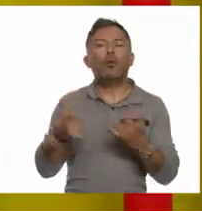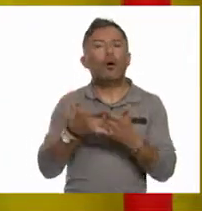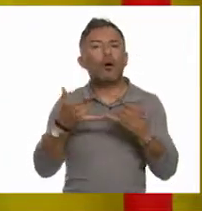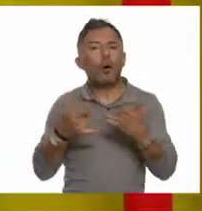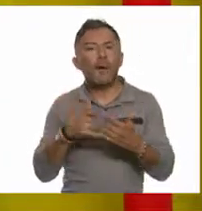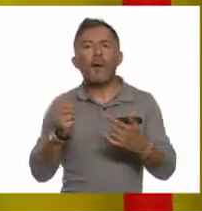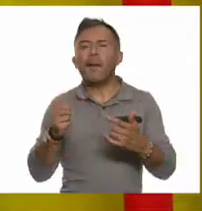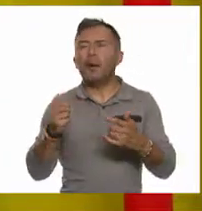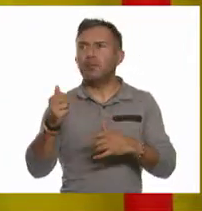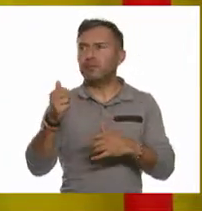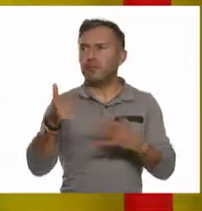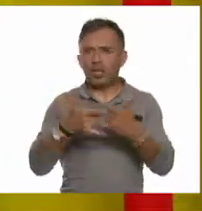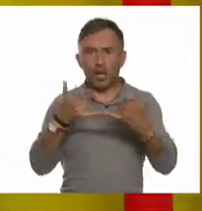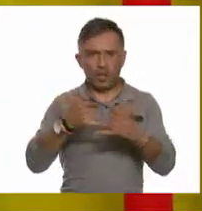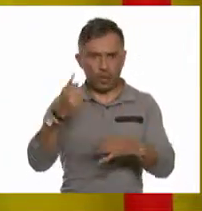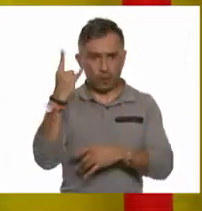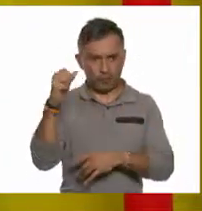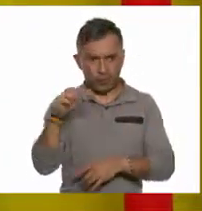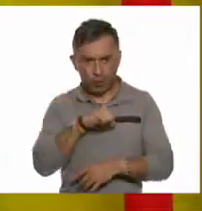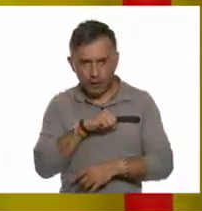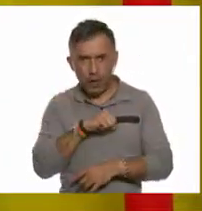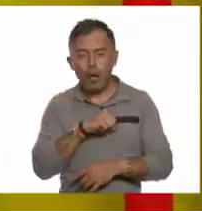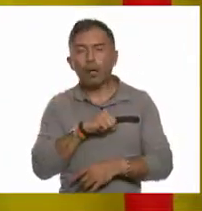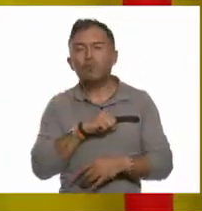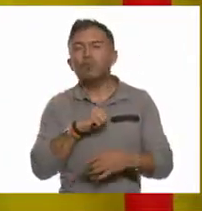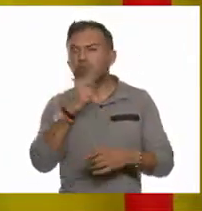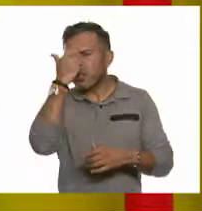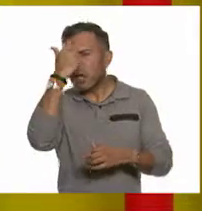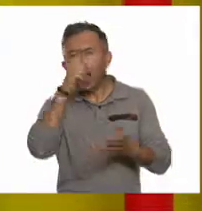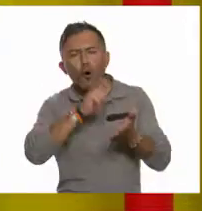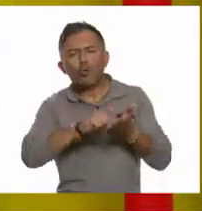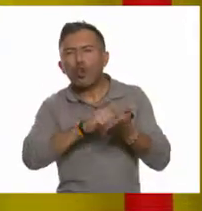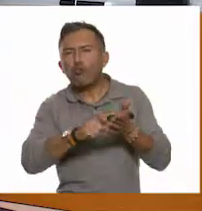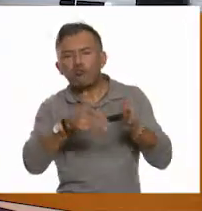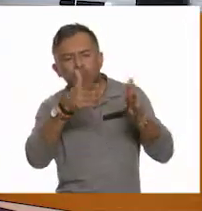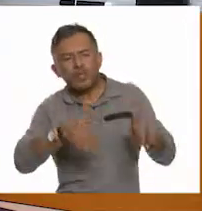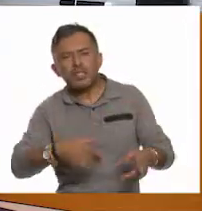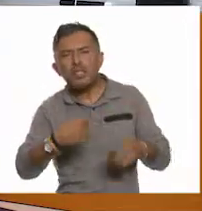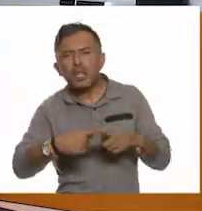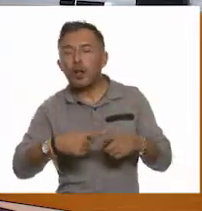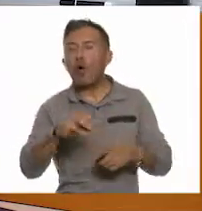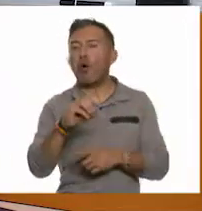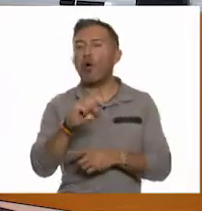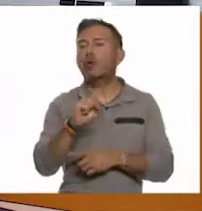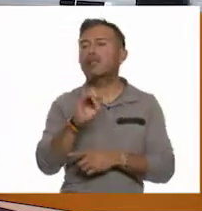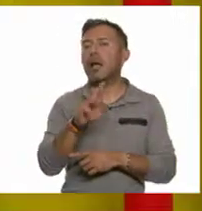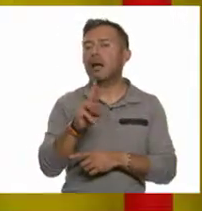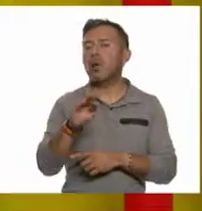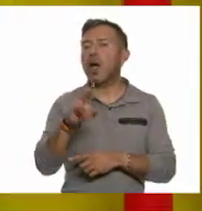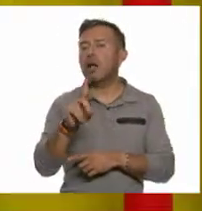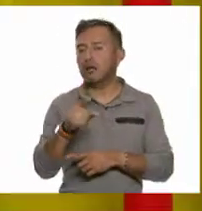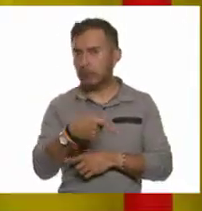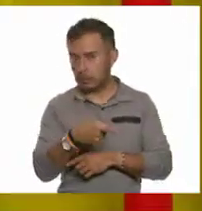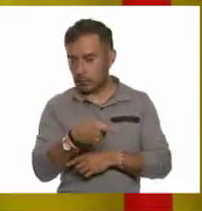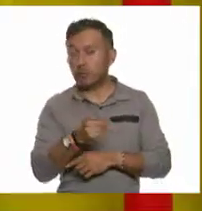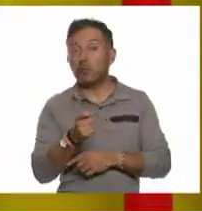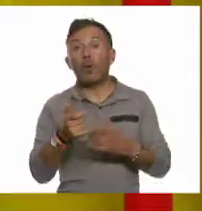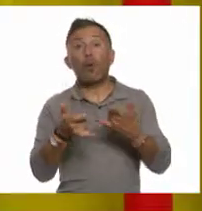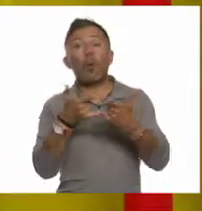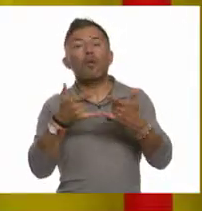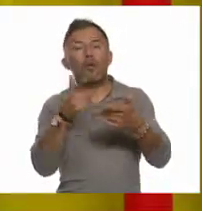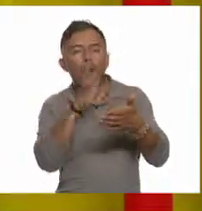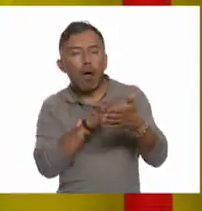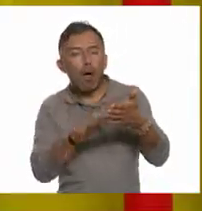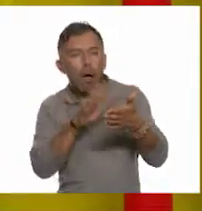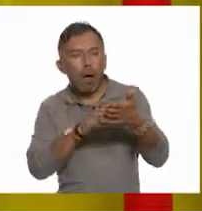del gigante egoísta, visitamos un poco a su autor, Exacto, a conocimos Oscar a su Wilde, autor. y leímos el cuento,